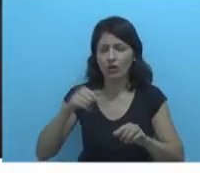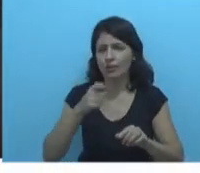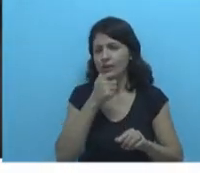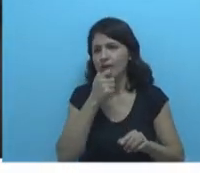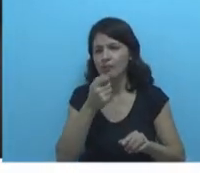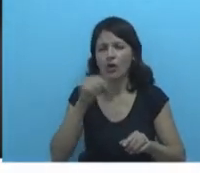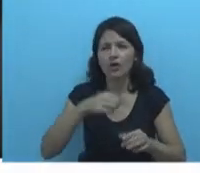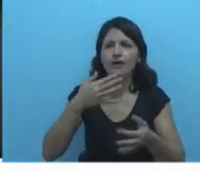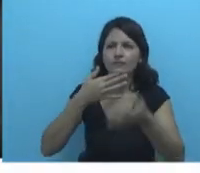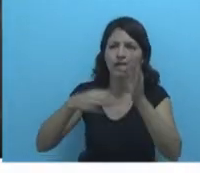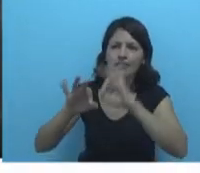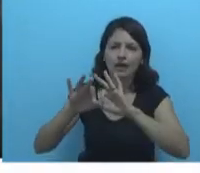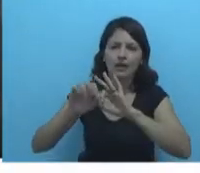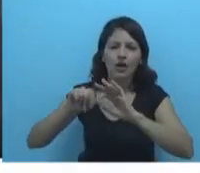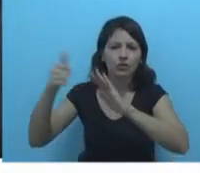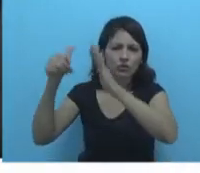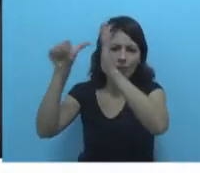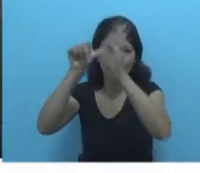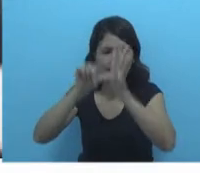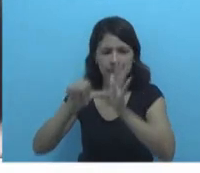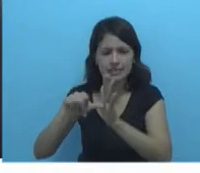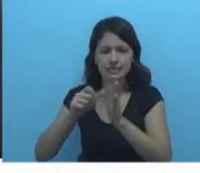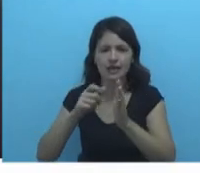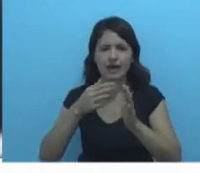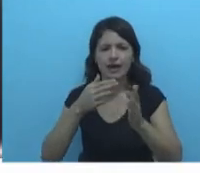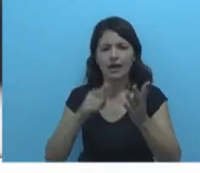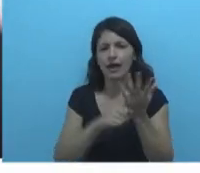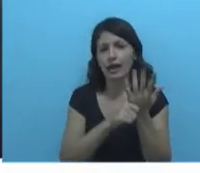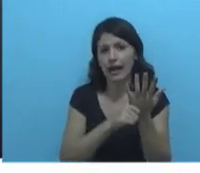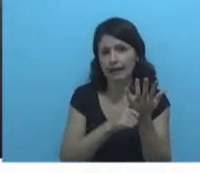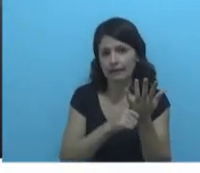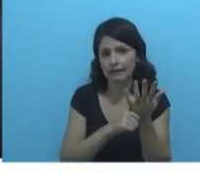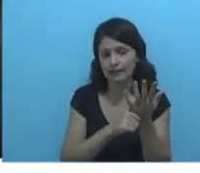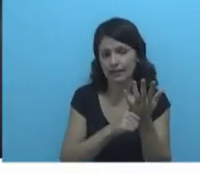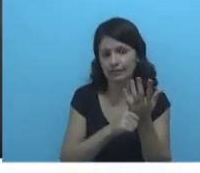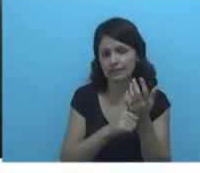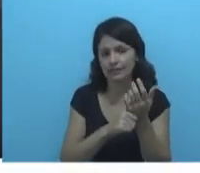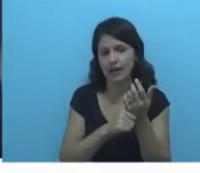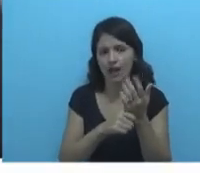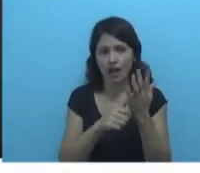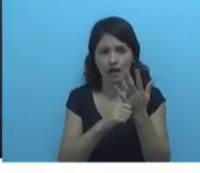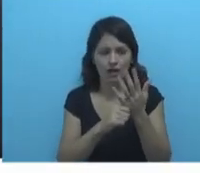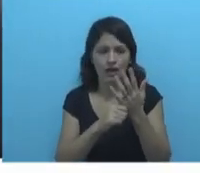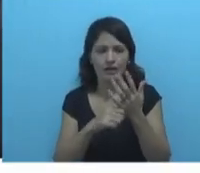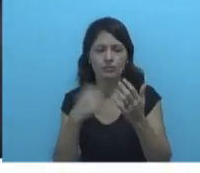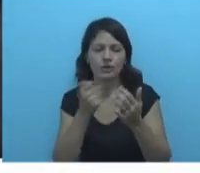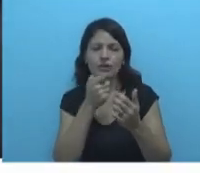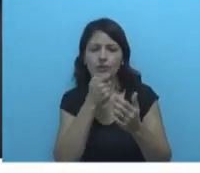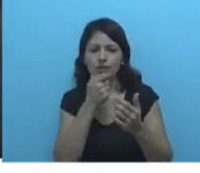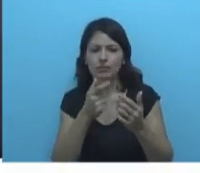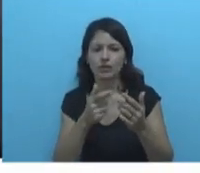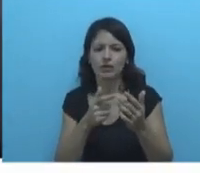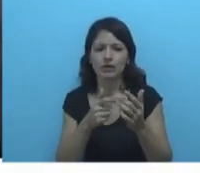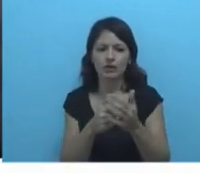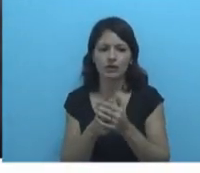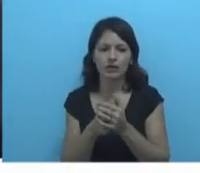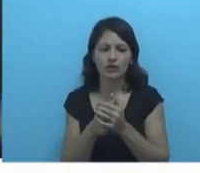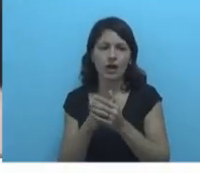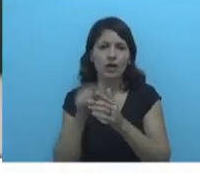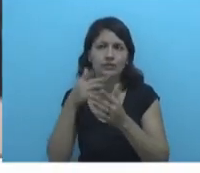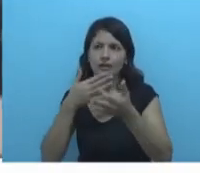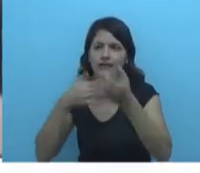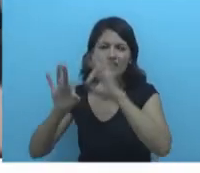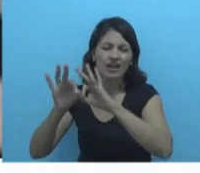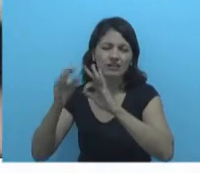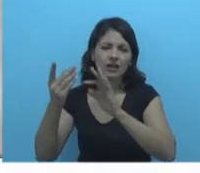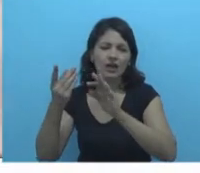las exportaciones de los cortes más valiosos, que son la Comunidad Económica Europea